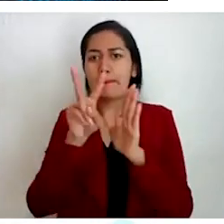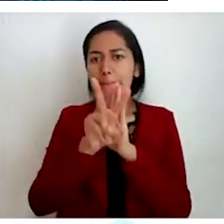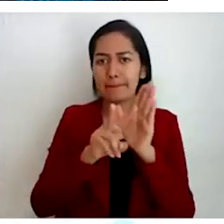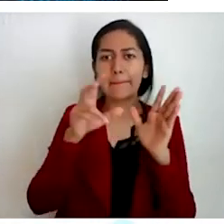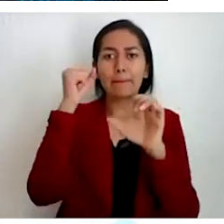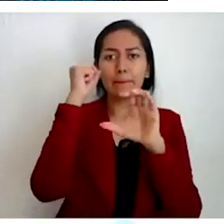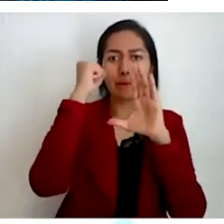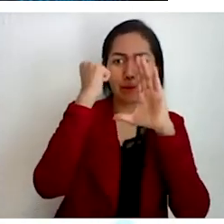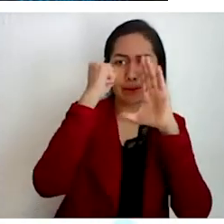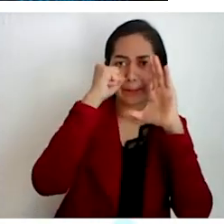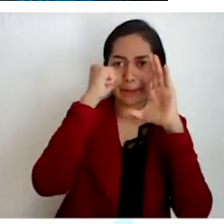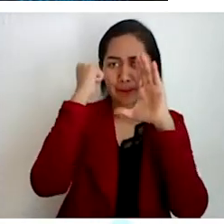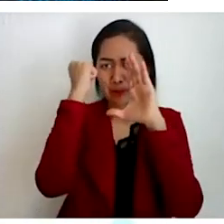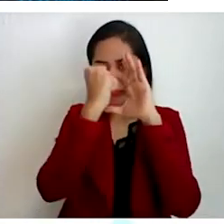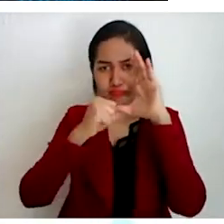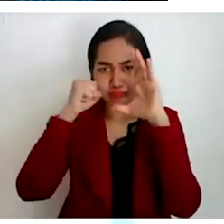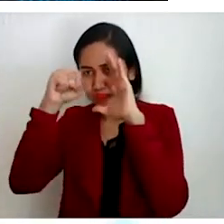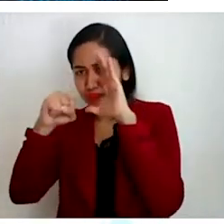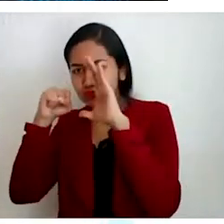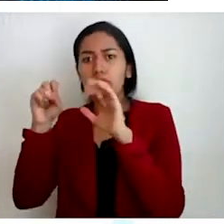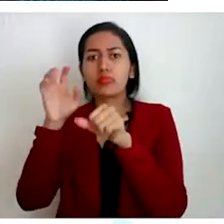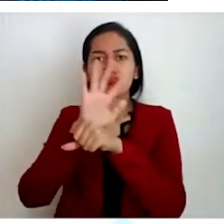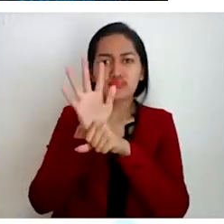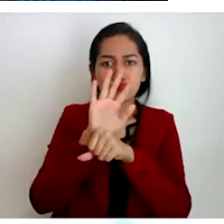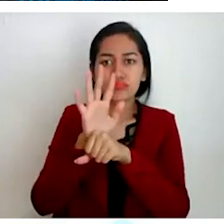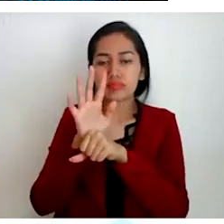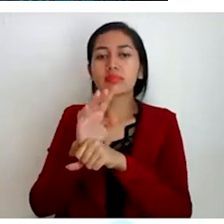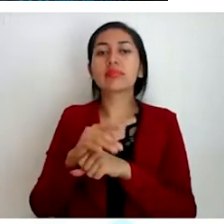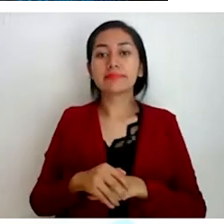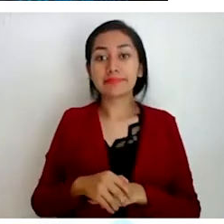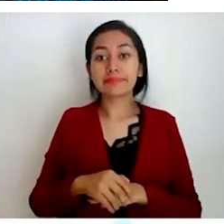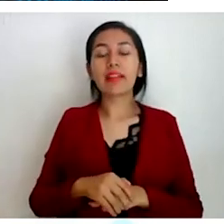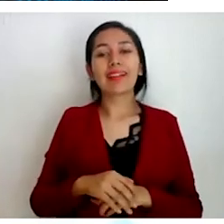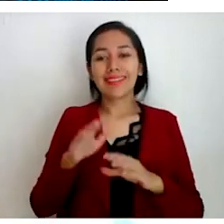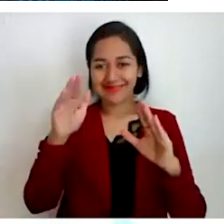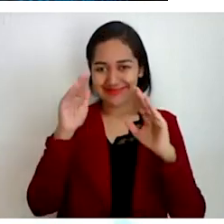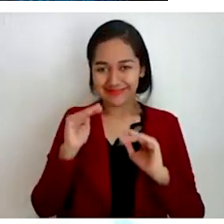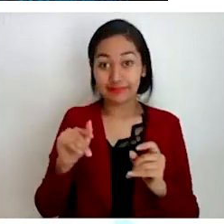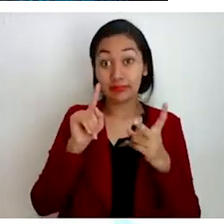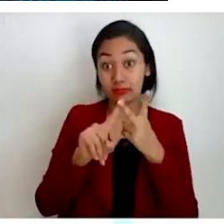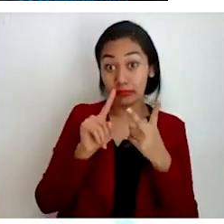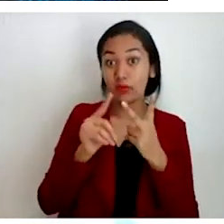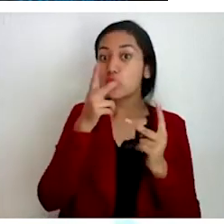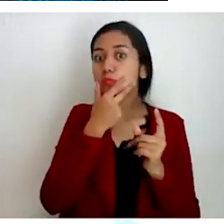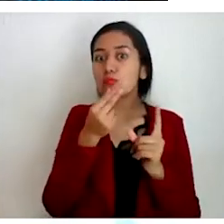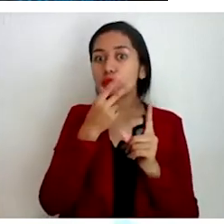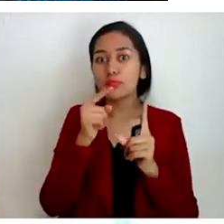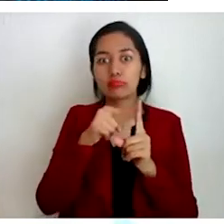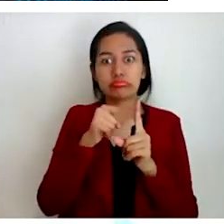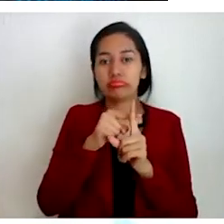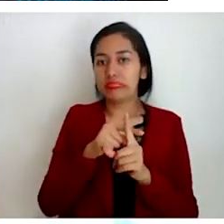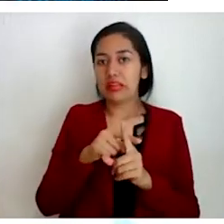gran crítico e historiador del cine alemán. Él se adelanta y en su libro clásico de los